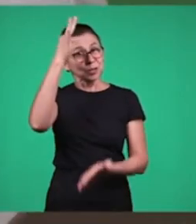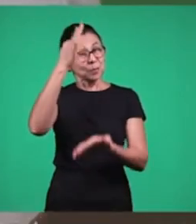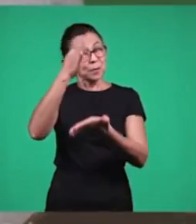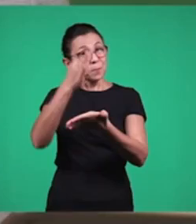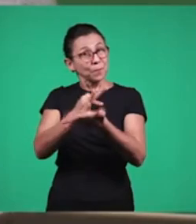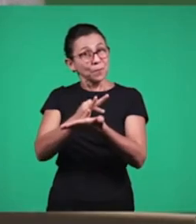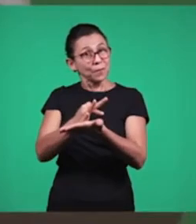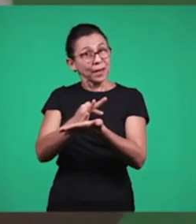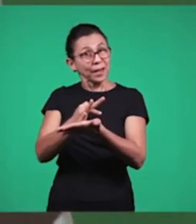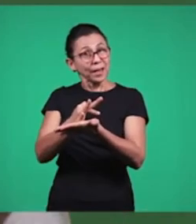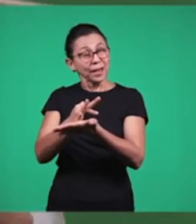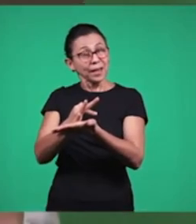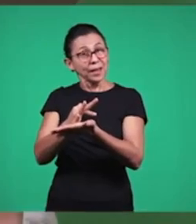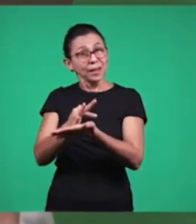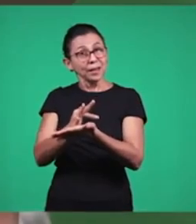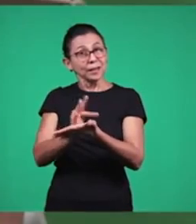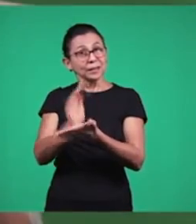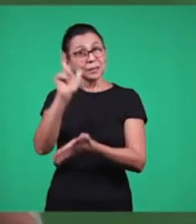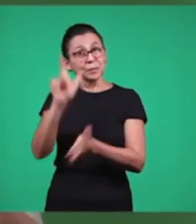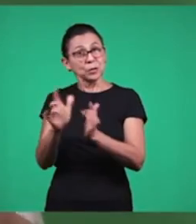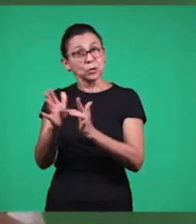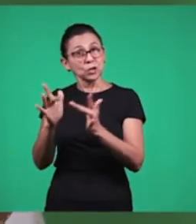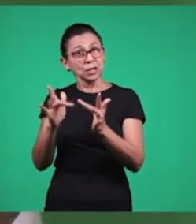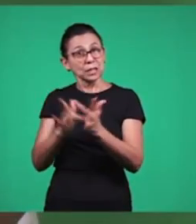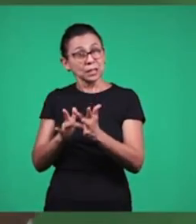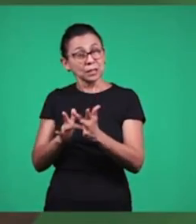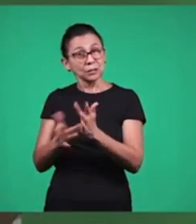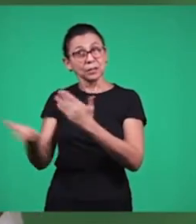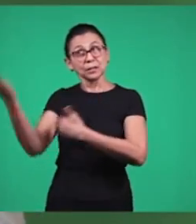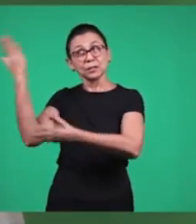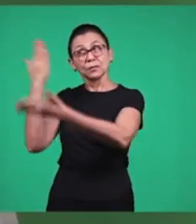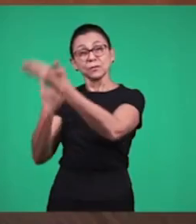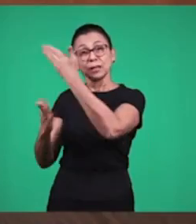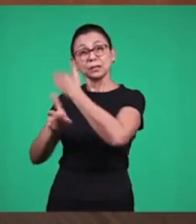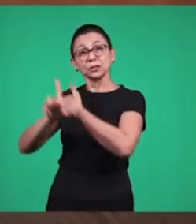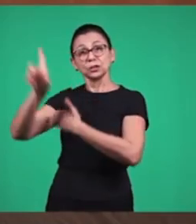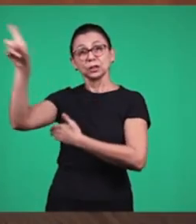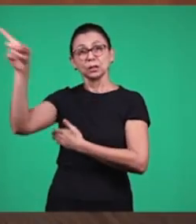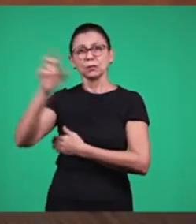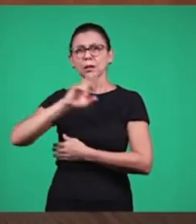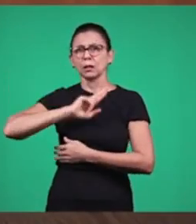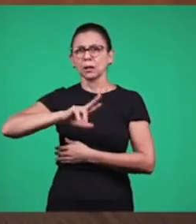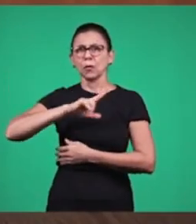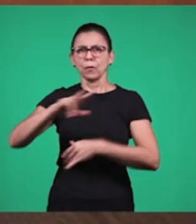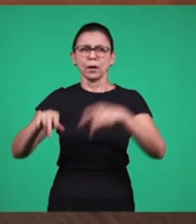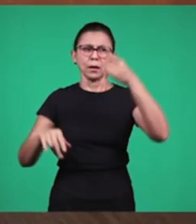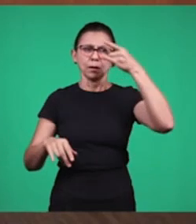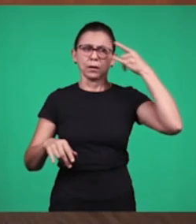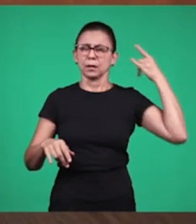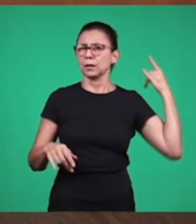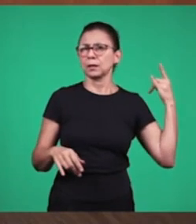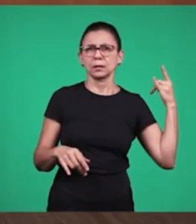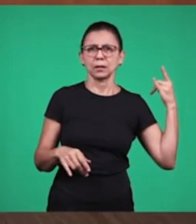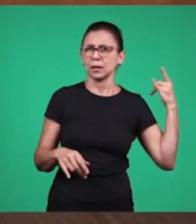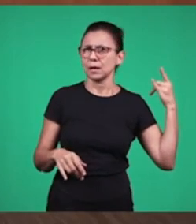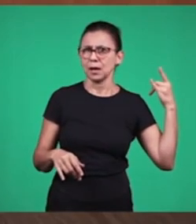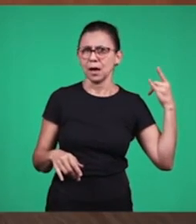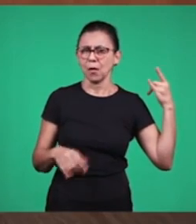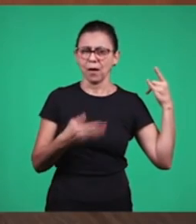Una fe que no está materializada, porque la fe